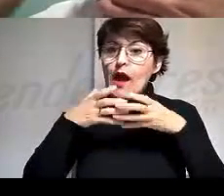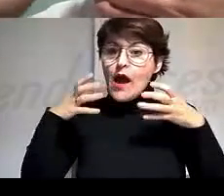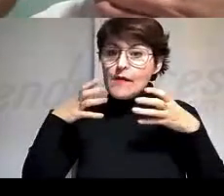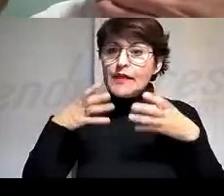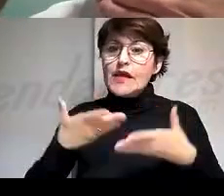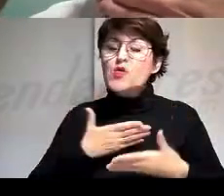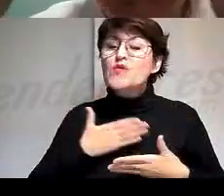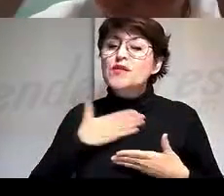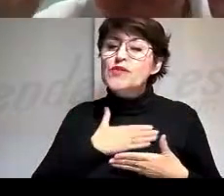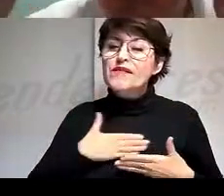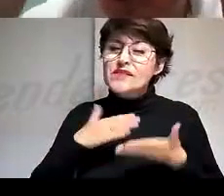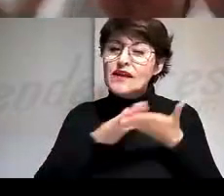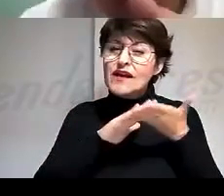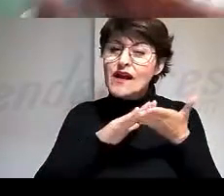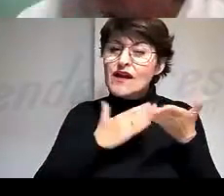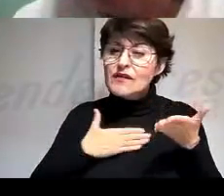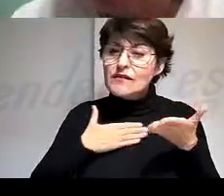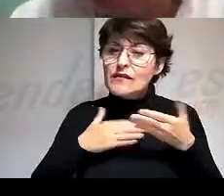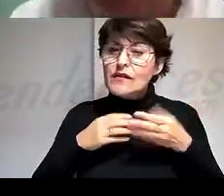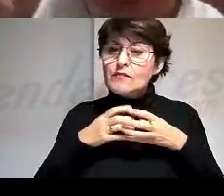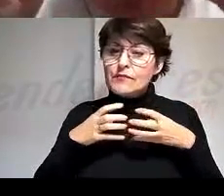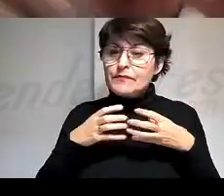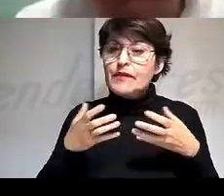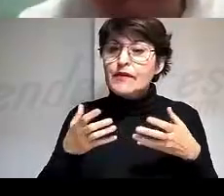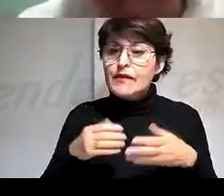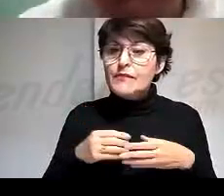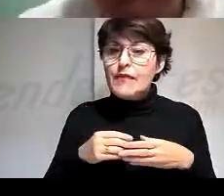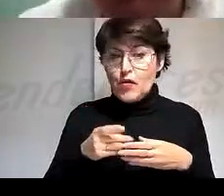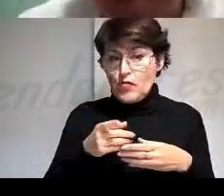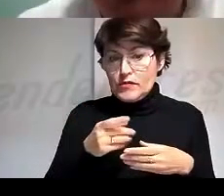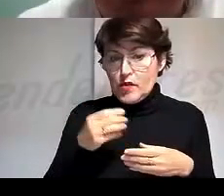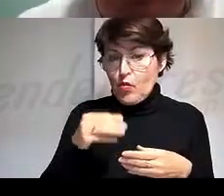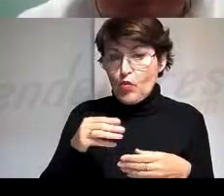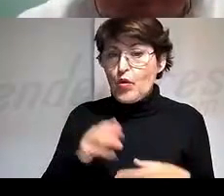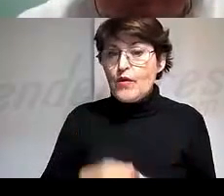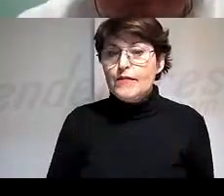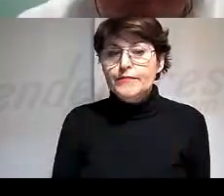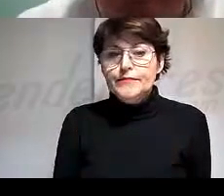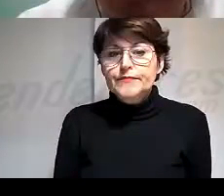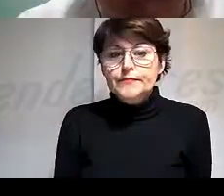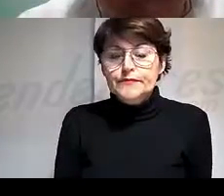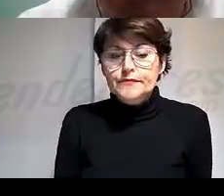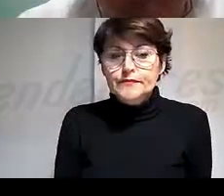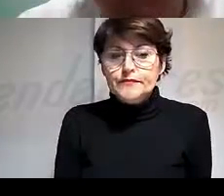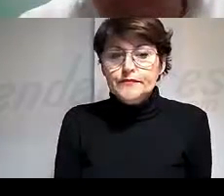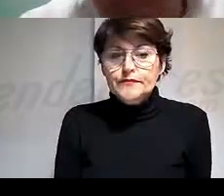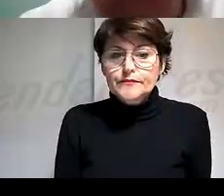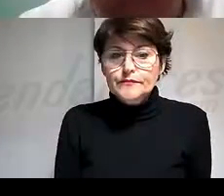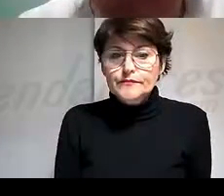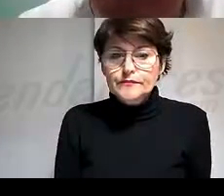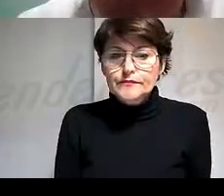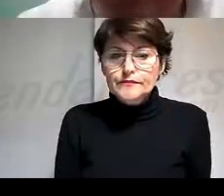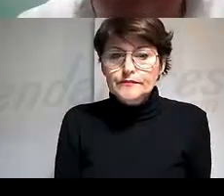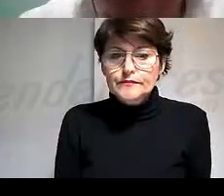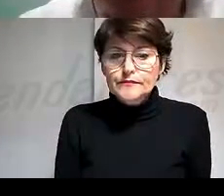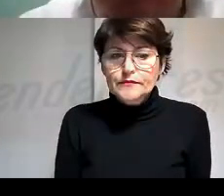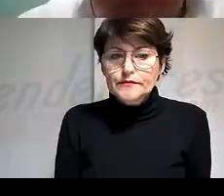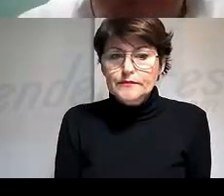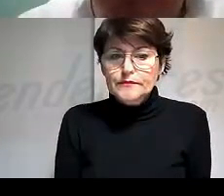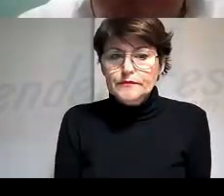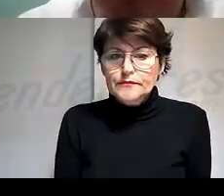Vaporub no lo sé decir seguro, pero yo diría que contenía este aceite esencial o esta esencia.